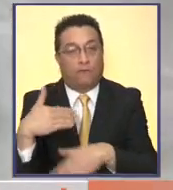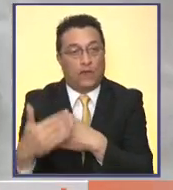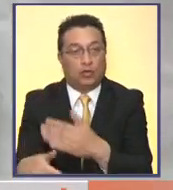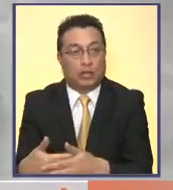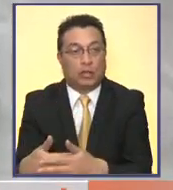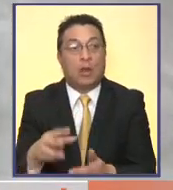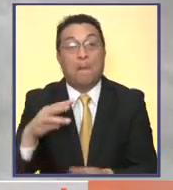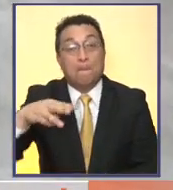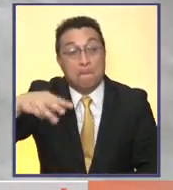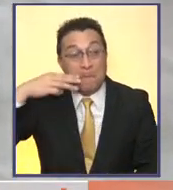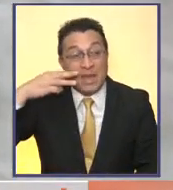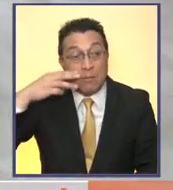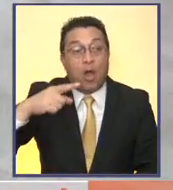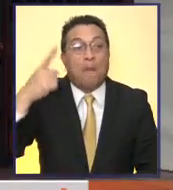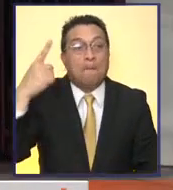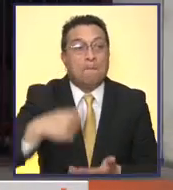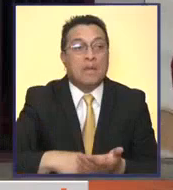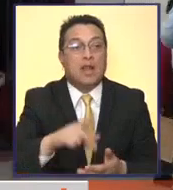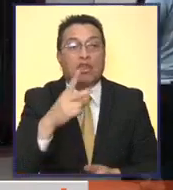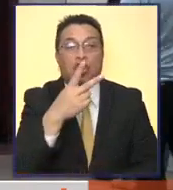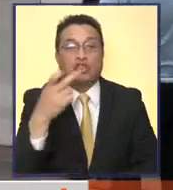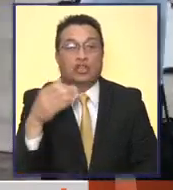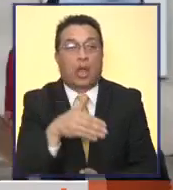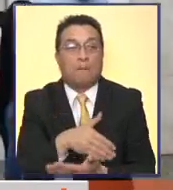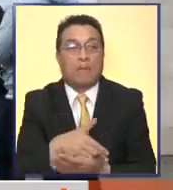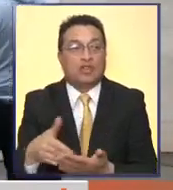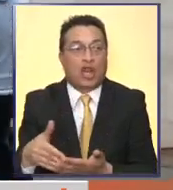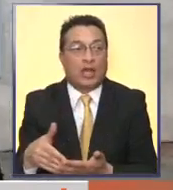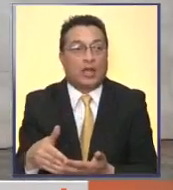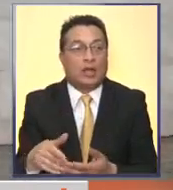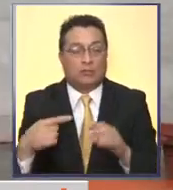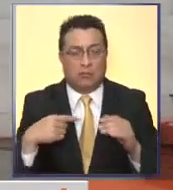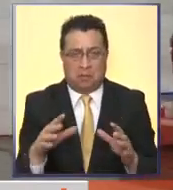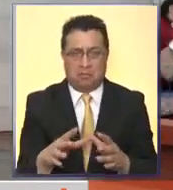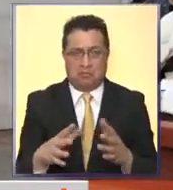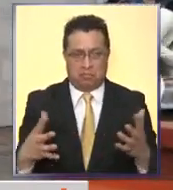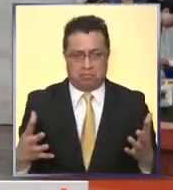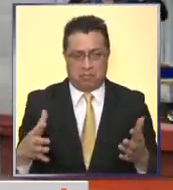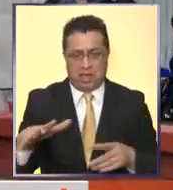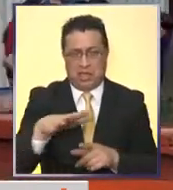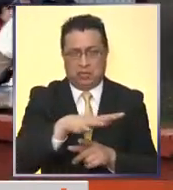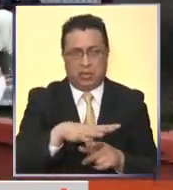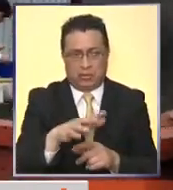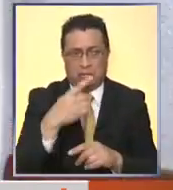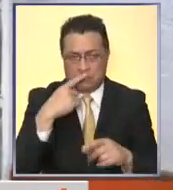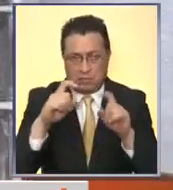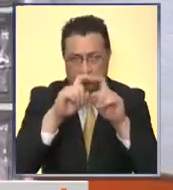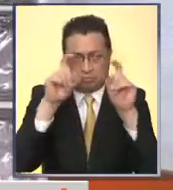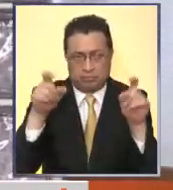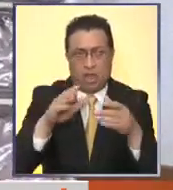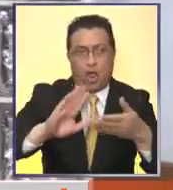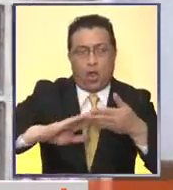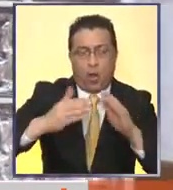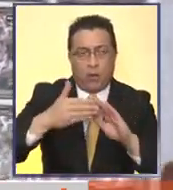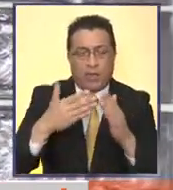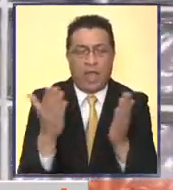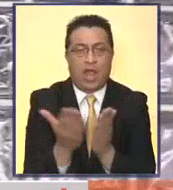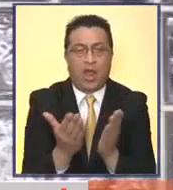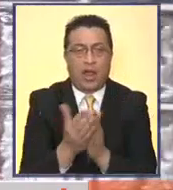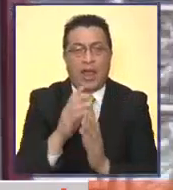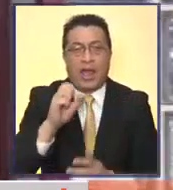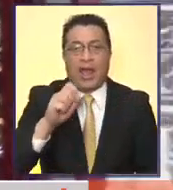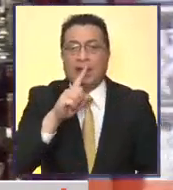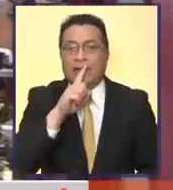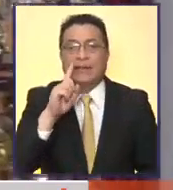un mínimo de 1.200 millones. Una inusual situación que mantiene en la incertidumbre a la comunidad escolar del Colegio Antilén